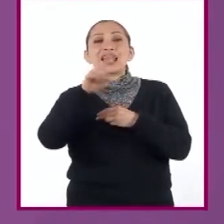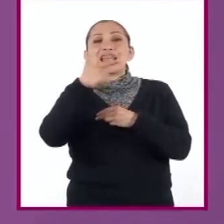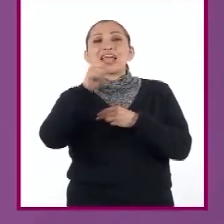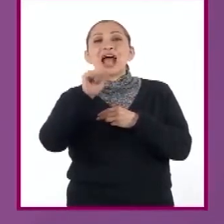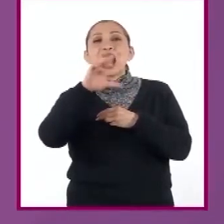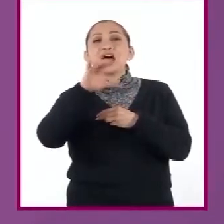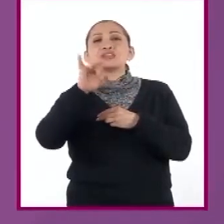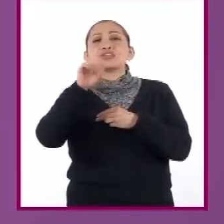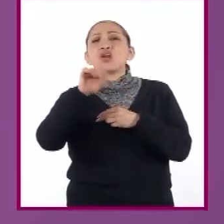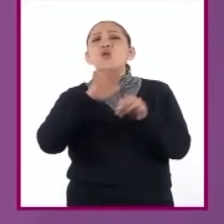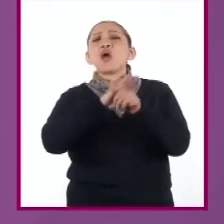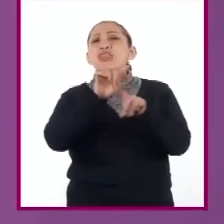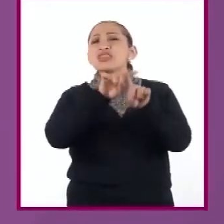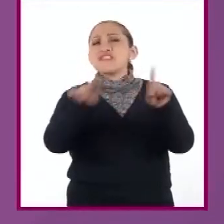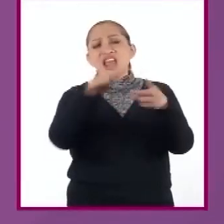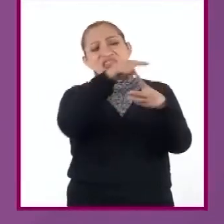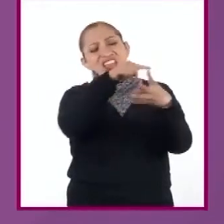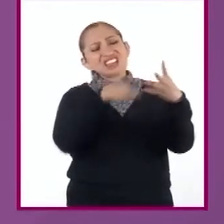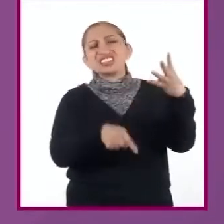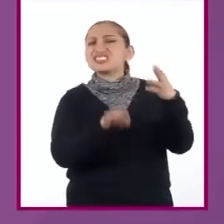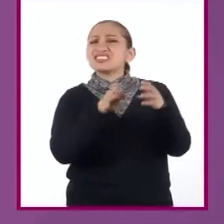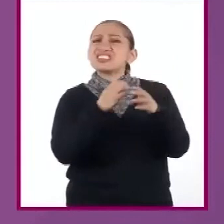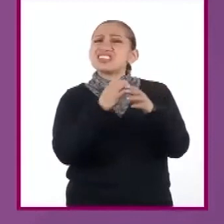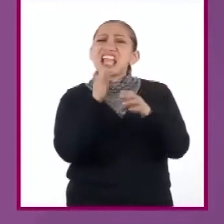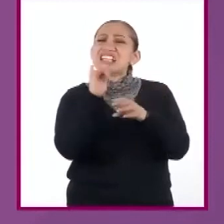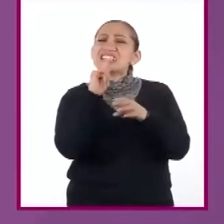¿Cuáles son las diferencias entre estos estados?